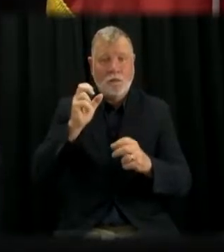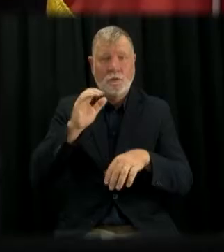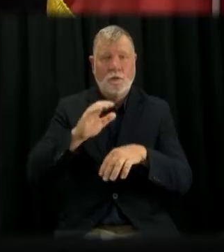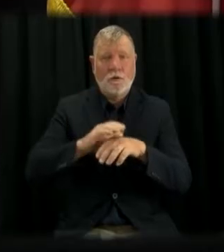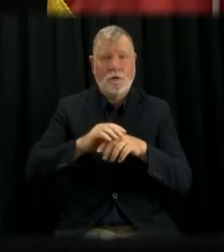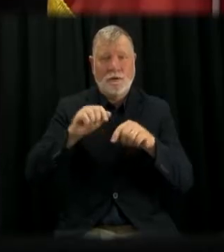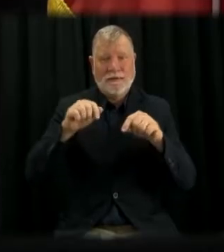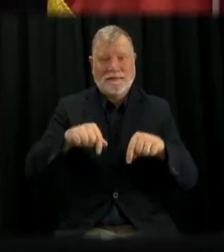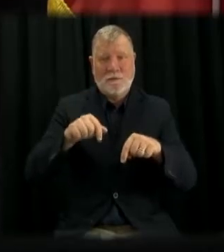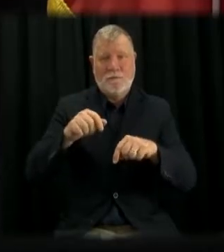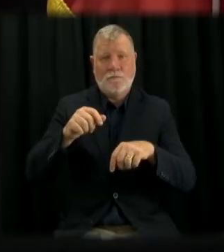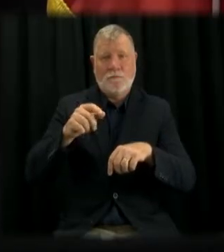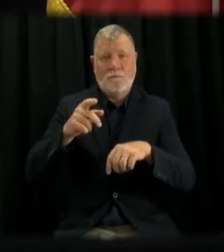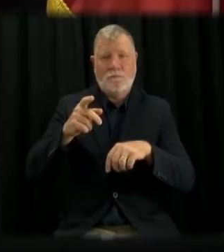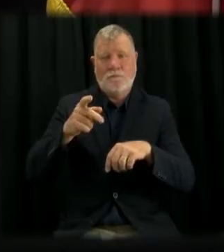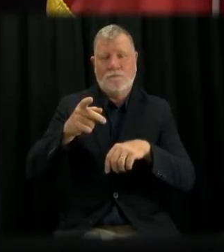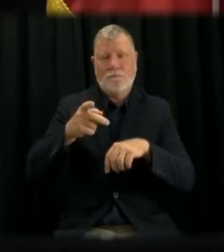el estatus